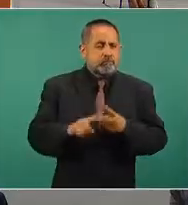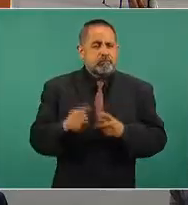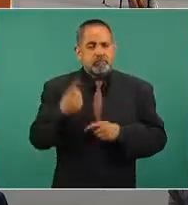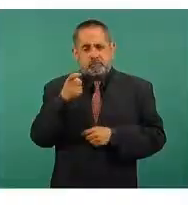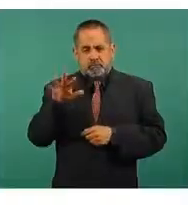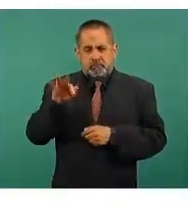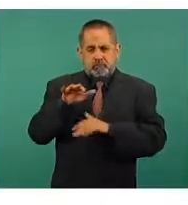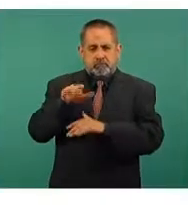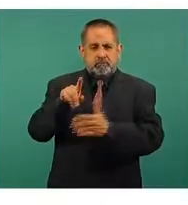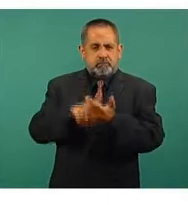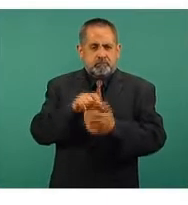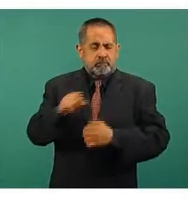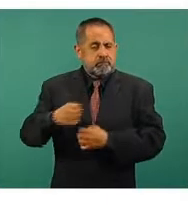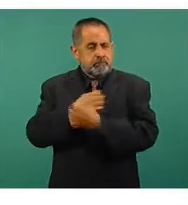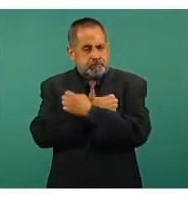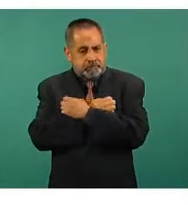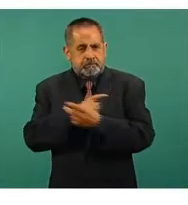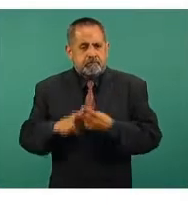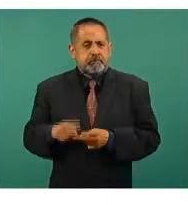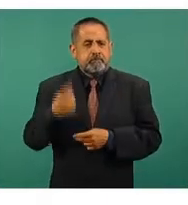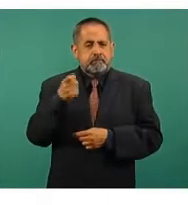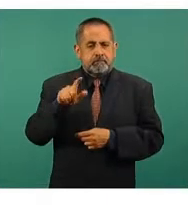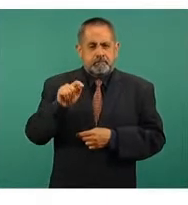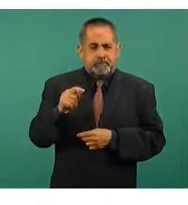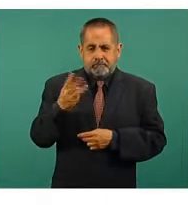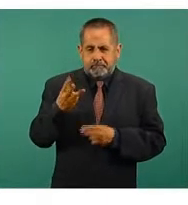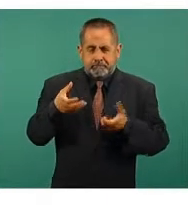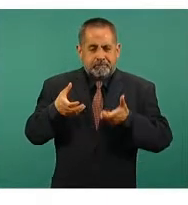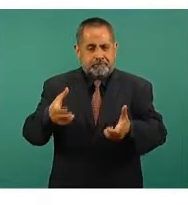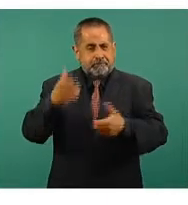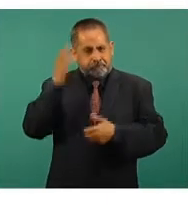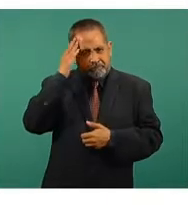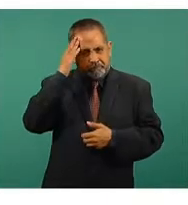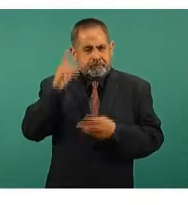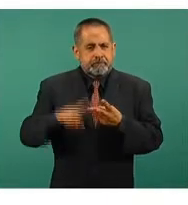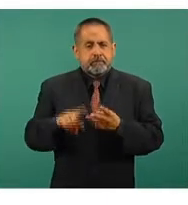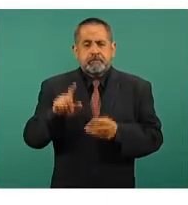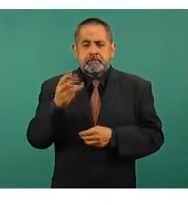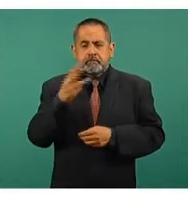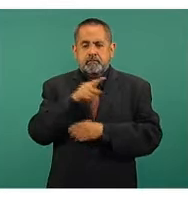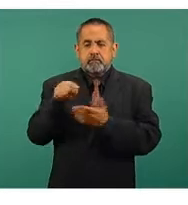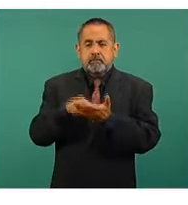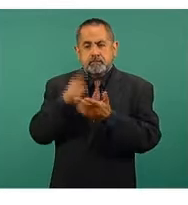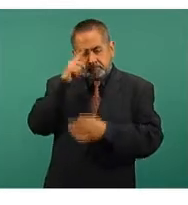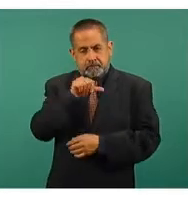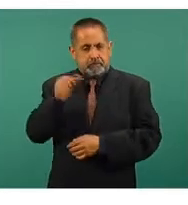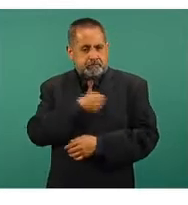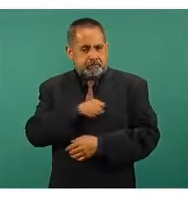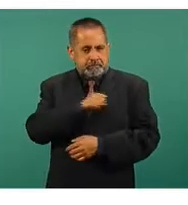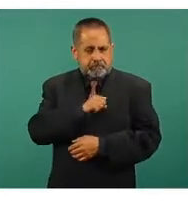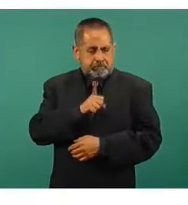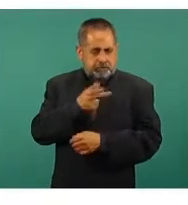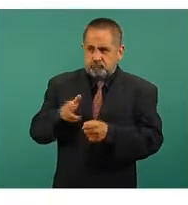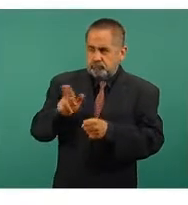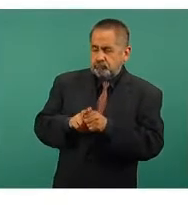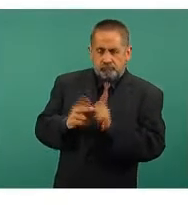temas educativos, 173 calles integrales, 23 centros de salud de primer contacto en su gran